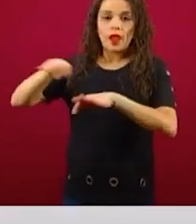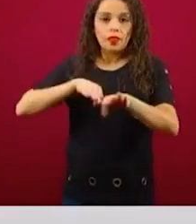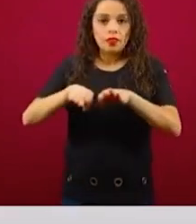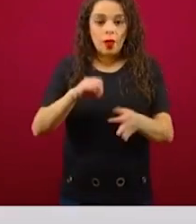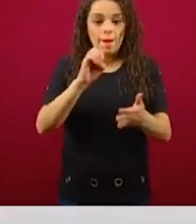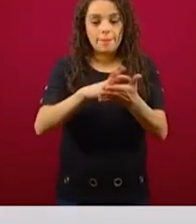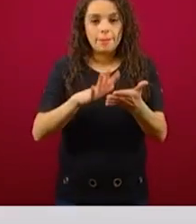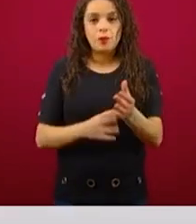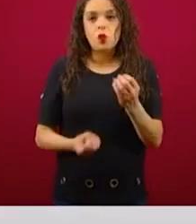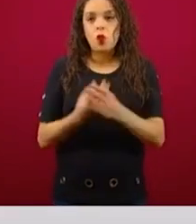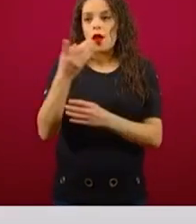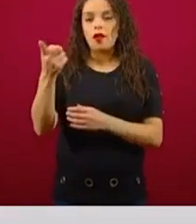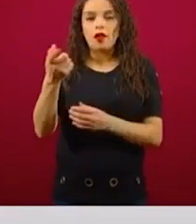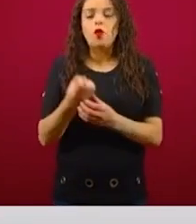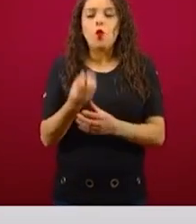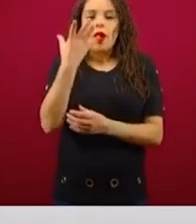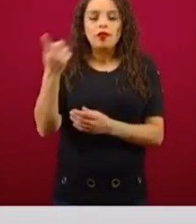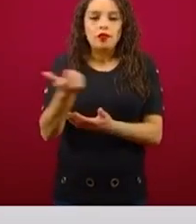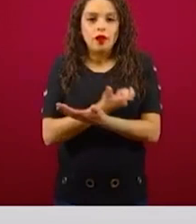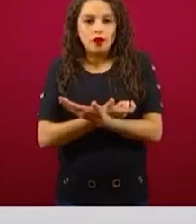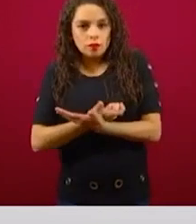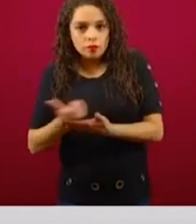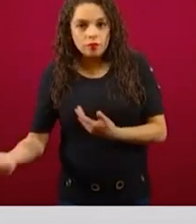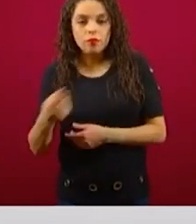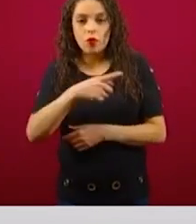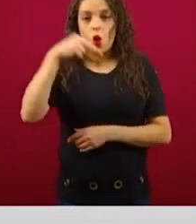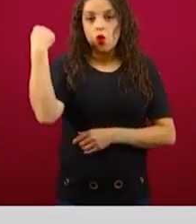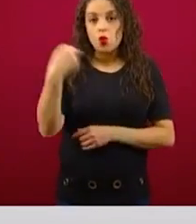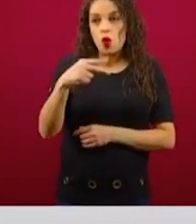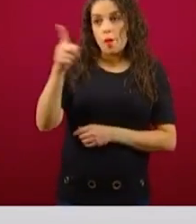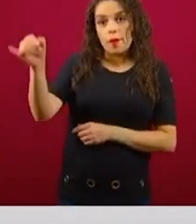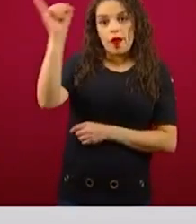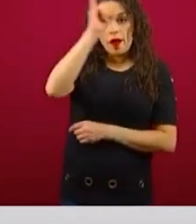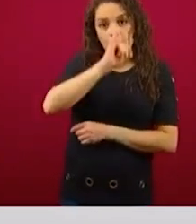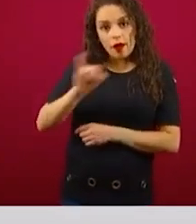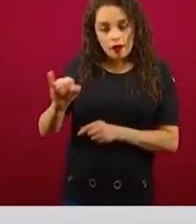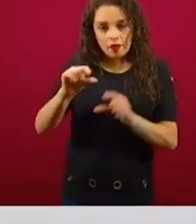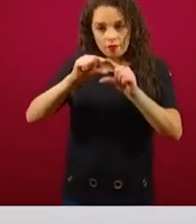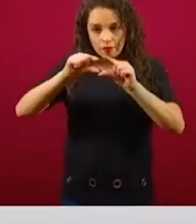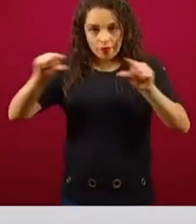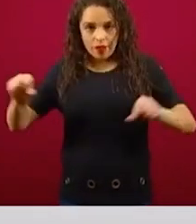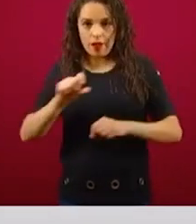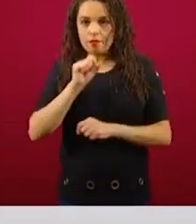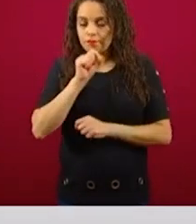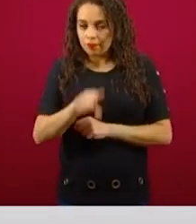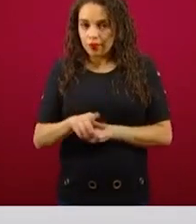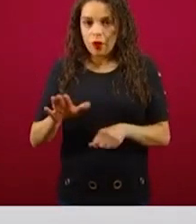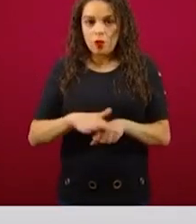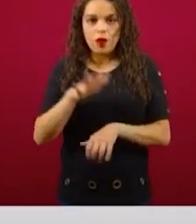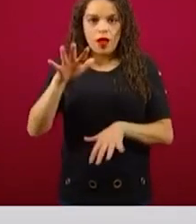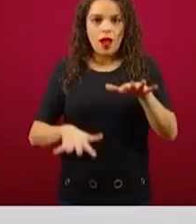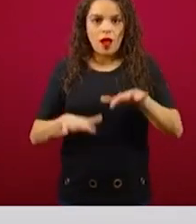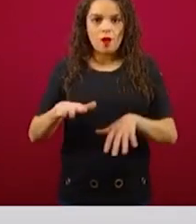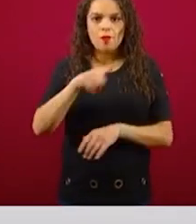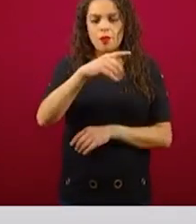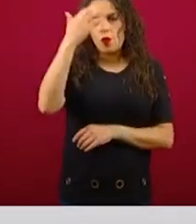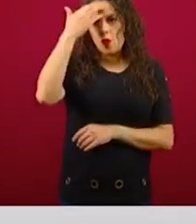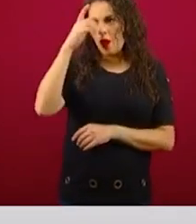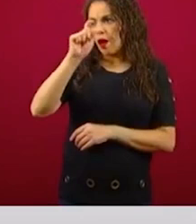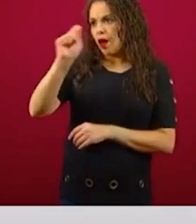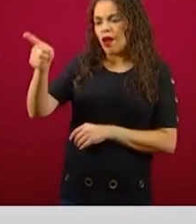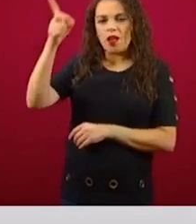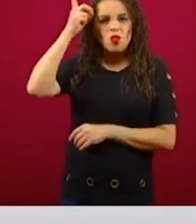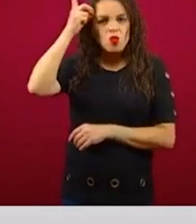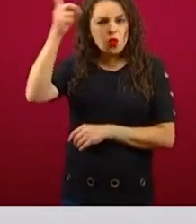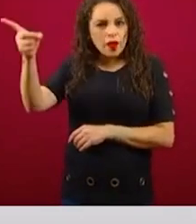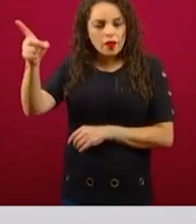así como el nombre o razón social del patrón. ¿Por qué lo menciono así? Porque muchas veces conocemos al patrón con el nombre comercial, pero